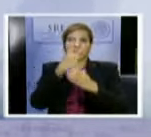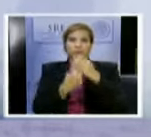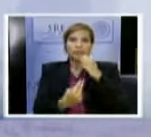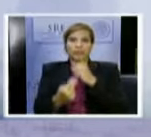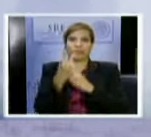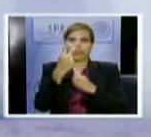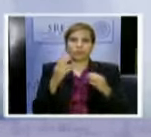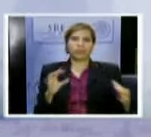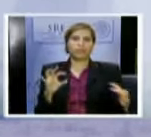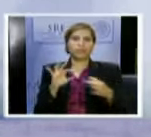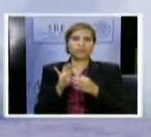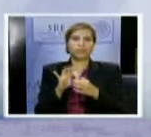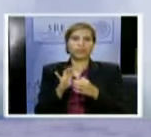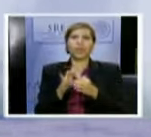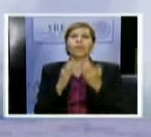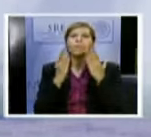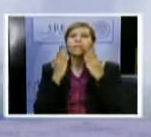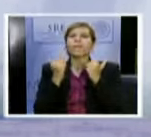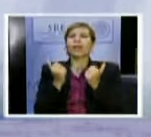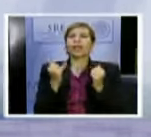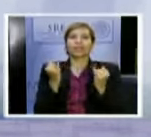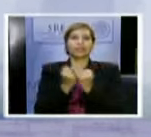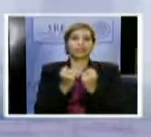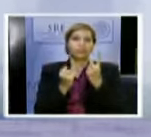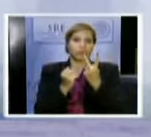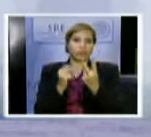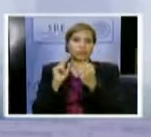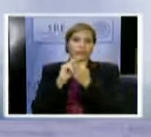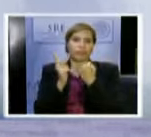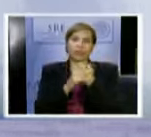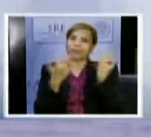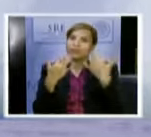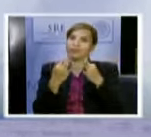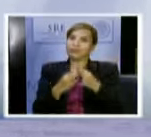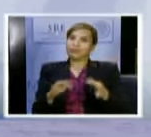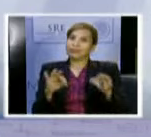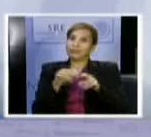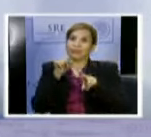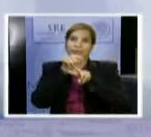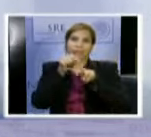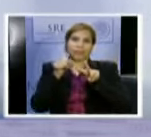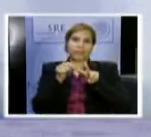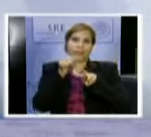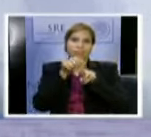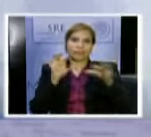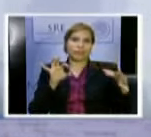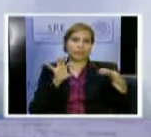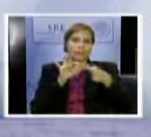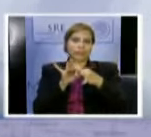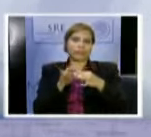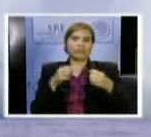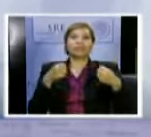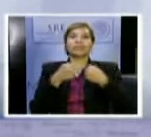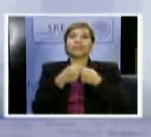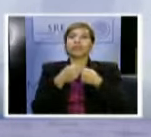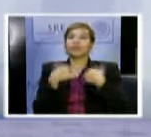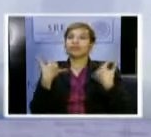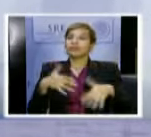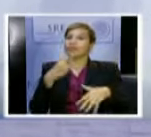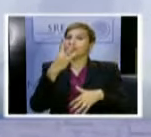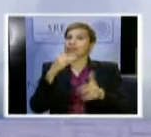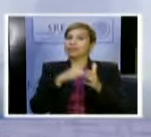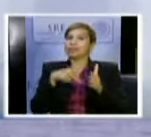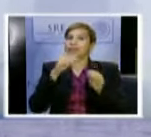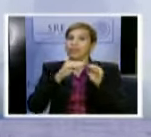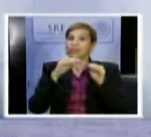dos países. Tampoco existen dos países que sean tan importantes el uno para el otro. Nos une una frontera de más de 3.000